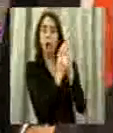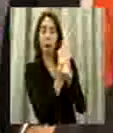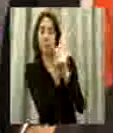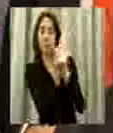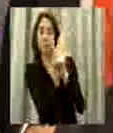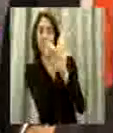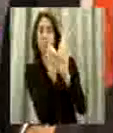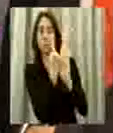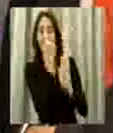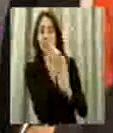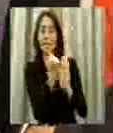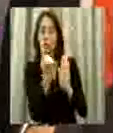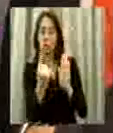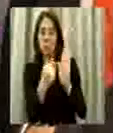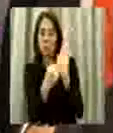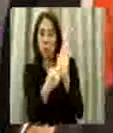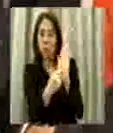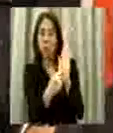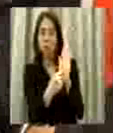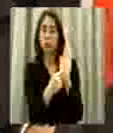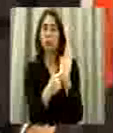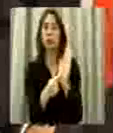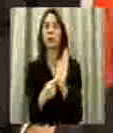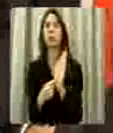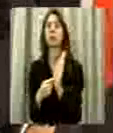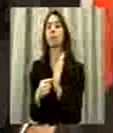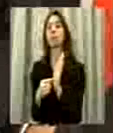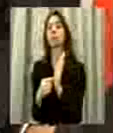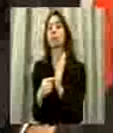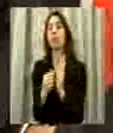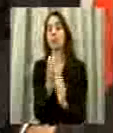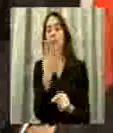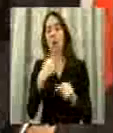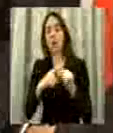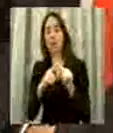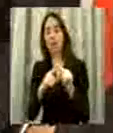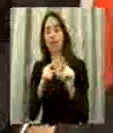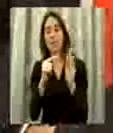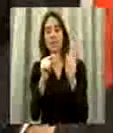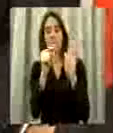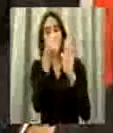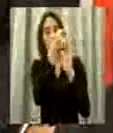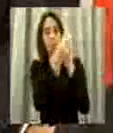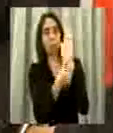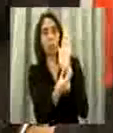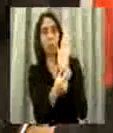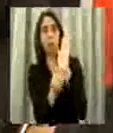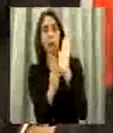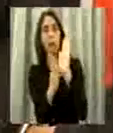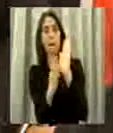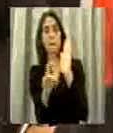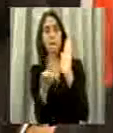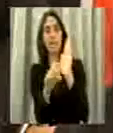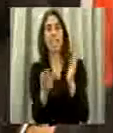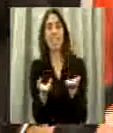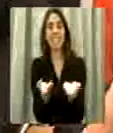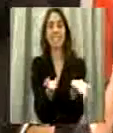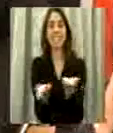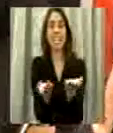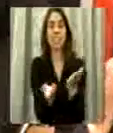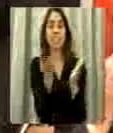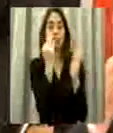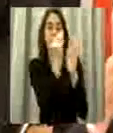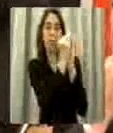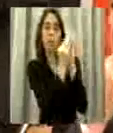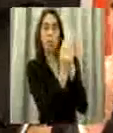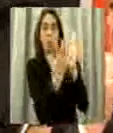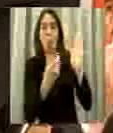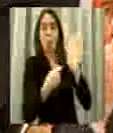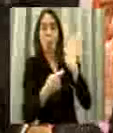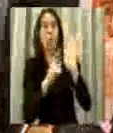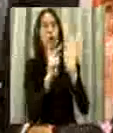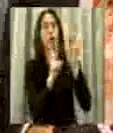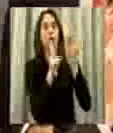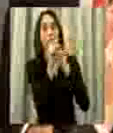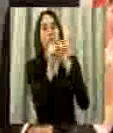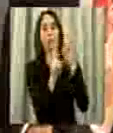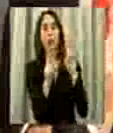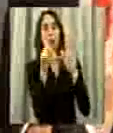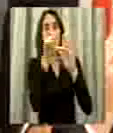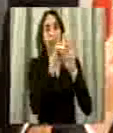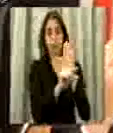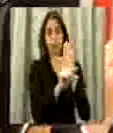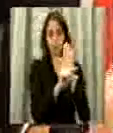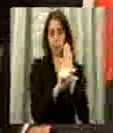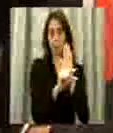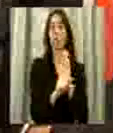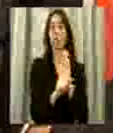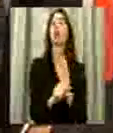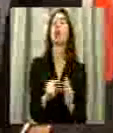hacemos un trabajo, hemos varias veces ya ajustado la partida de bienes y servicios, ya no tenemos mucho más grasa por ahí. Yo no digo que no haya más que hacer,